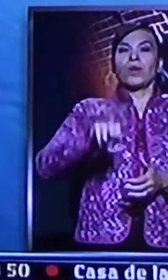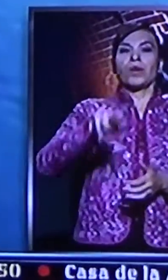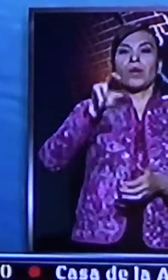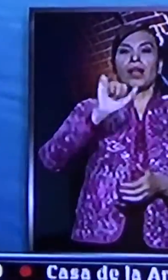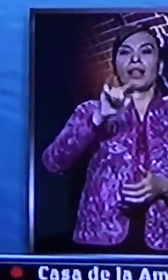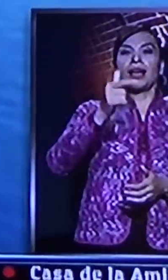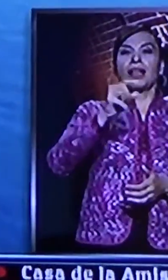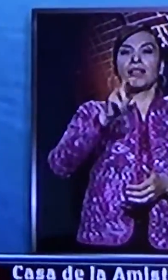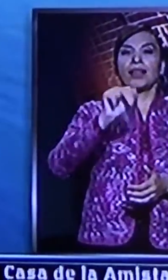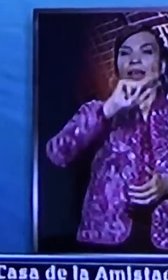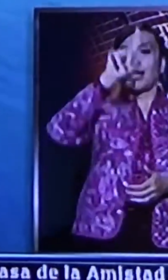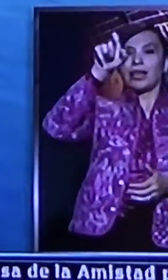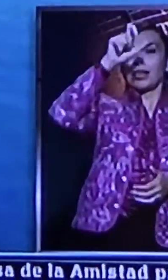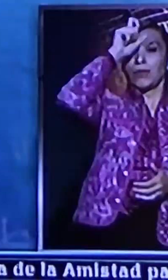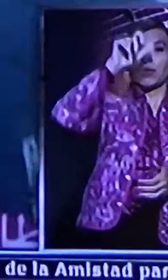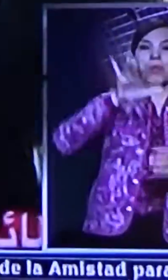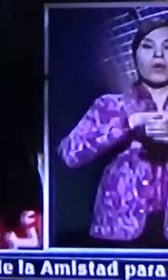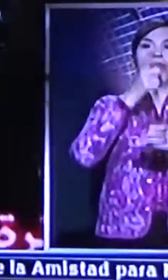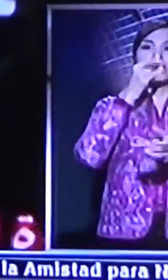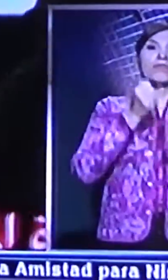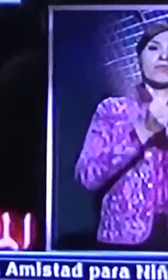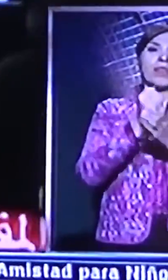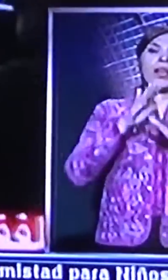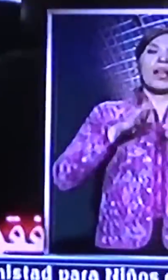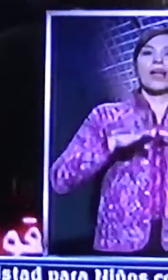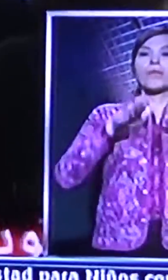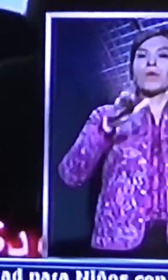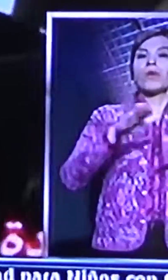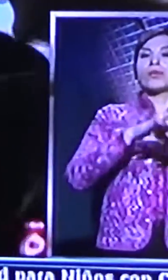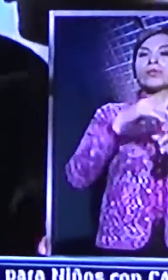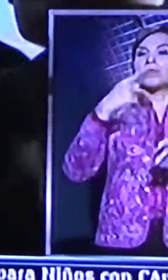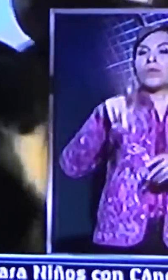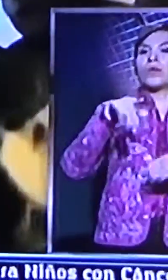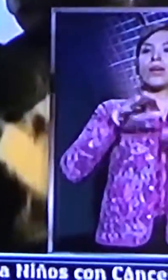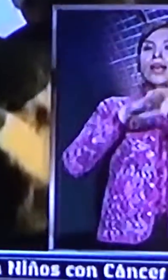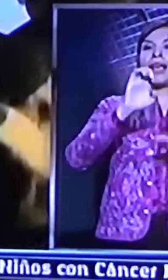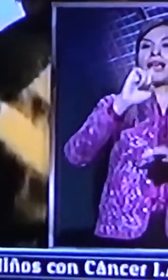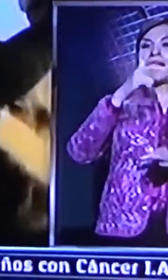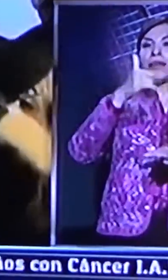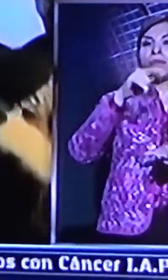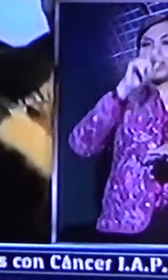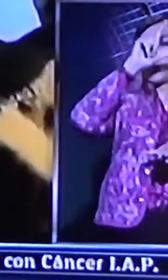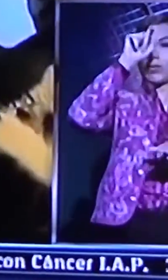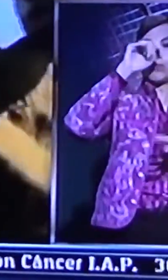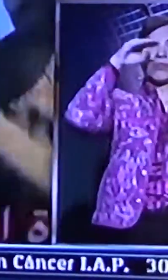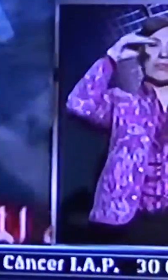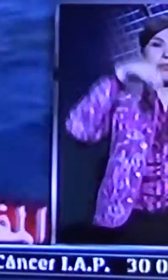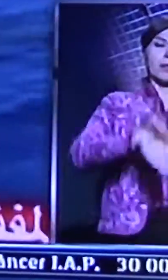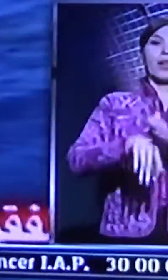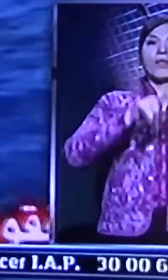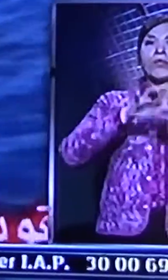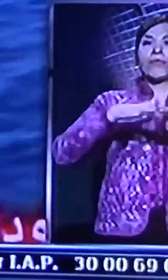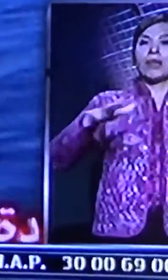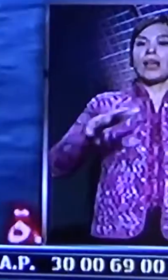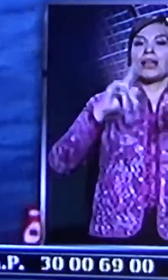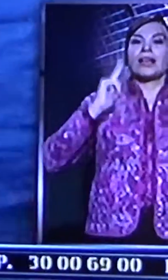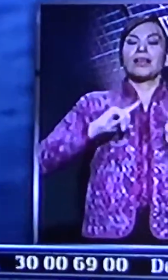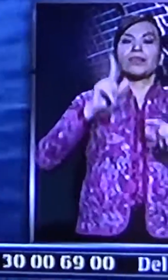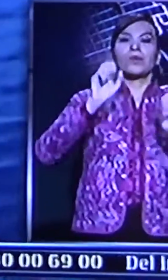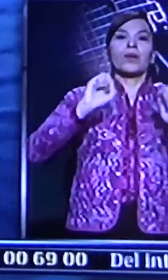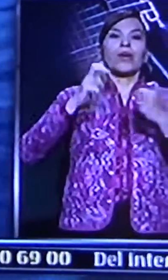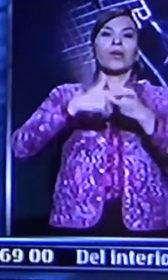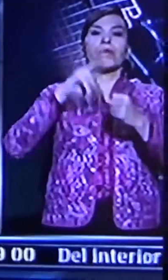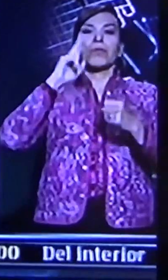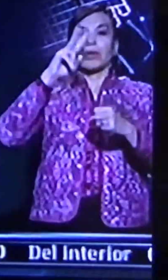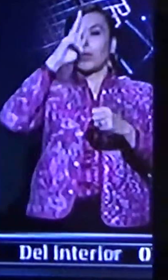de Alejandría, Egipto. Con ello se confirma que el avión de líneas aéreas de Egipto se precipitó al mar. Además, hoy la agencia europea reveló imágenes de